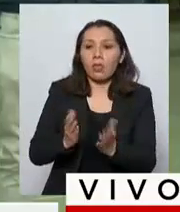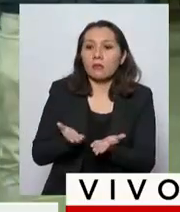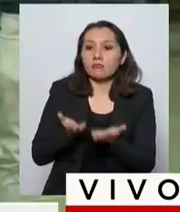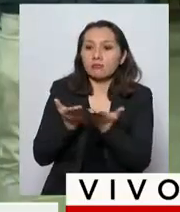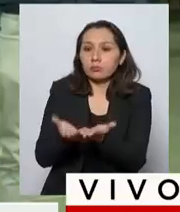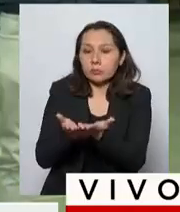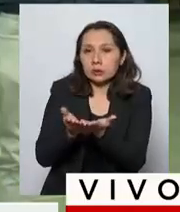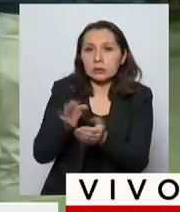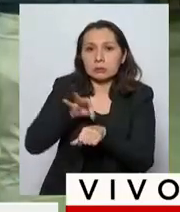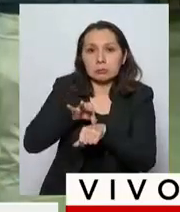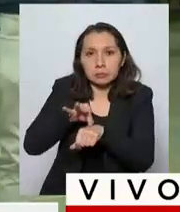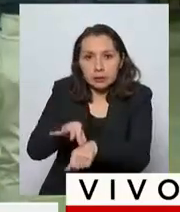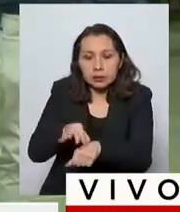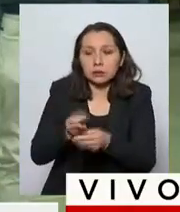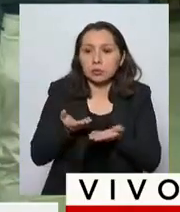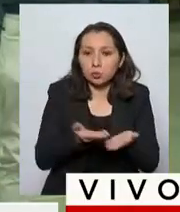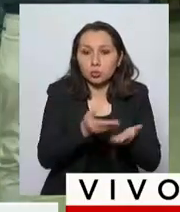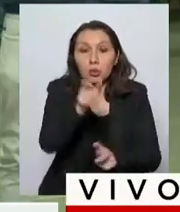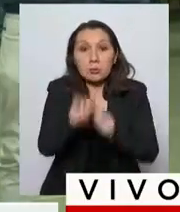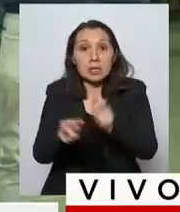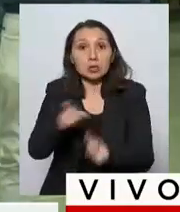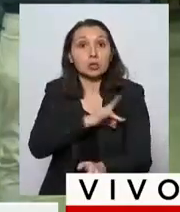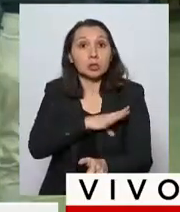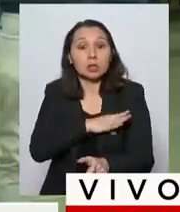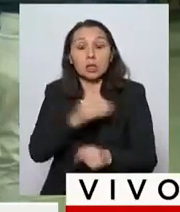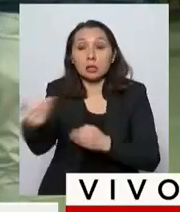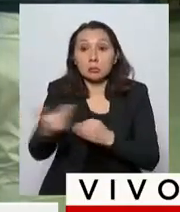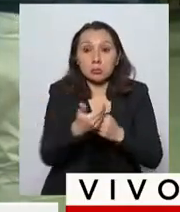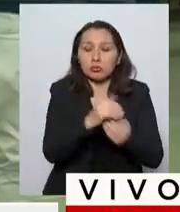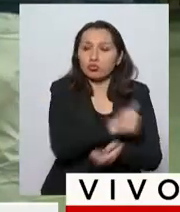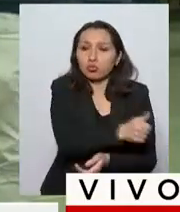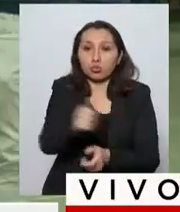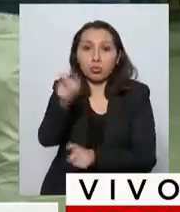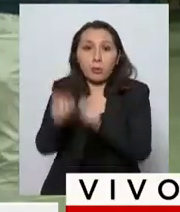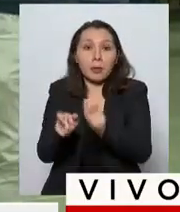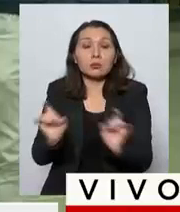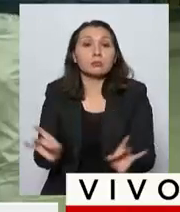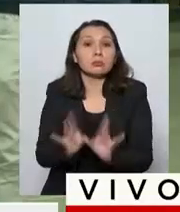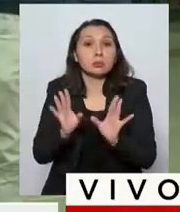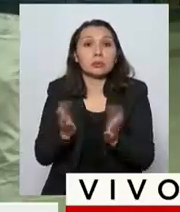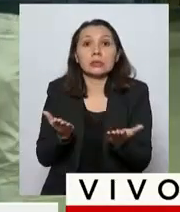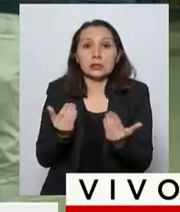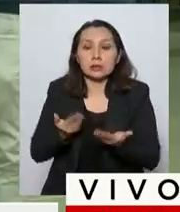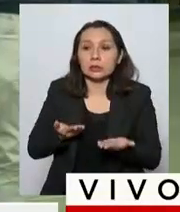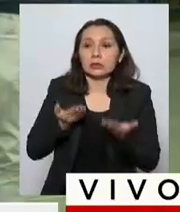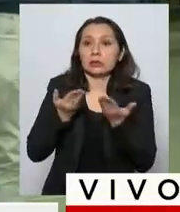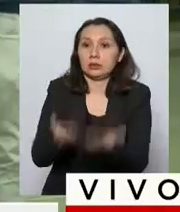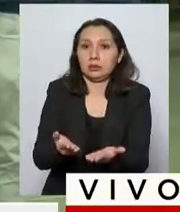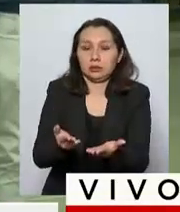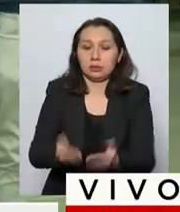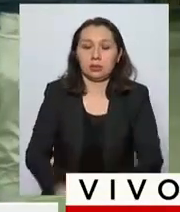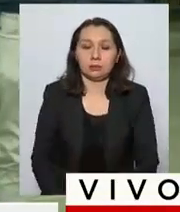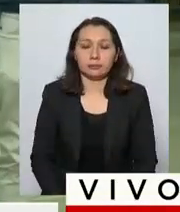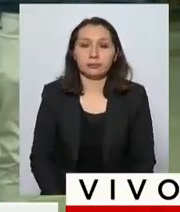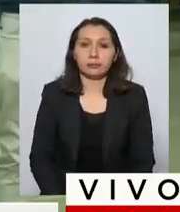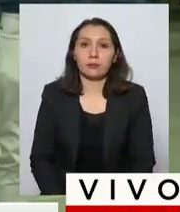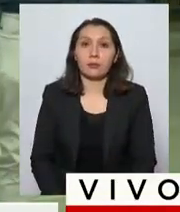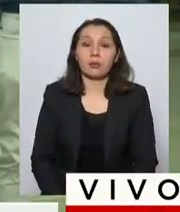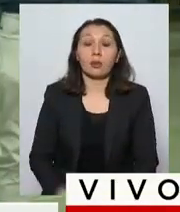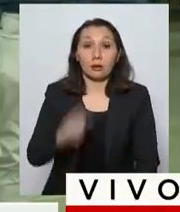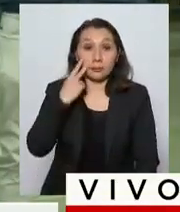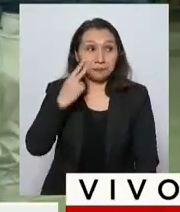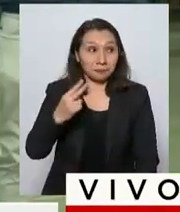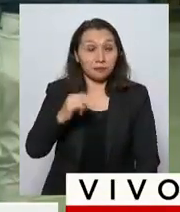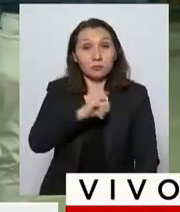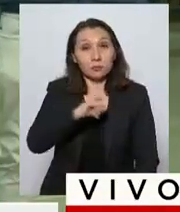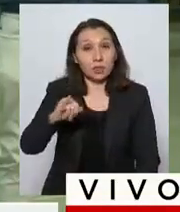las atenciones de salud que los compatriotas, todos nuestros compatriotas, necesitan. En los cuadros